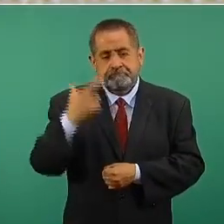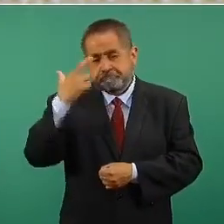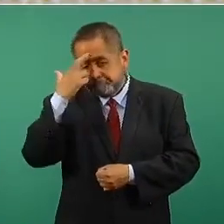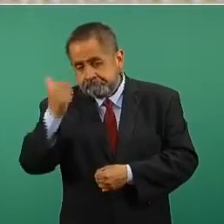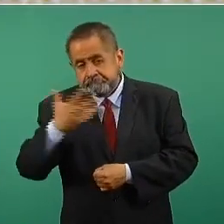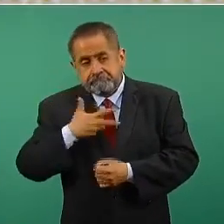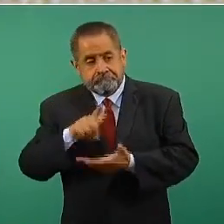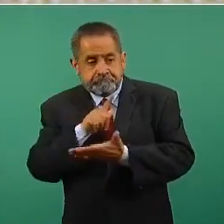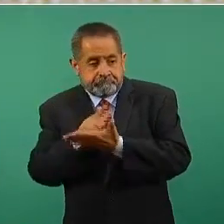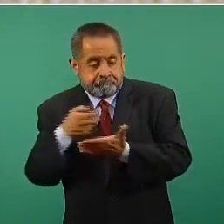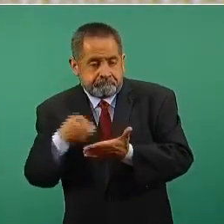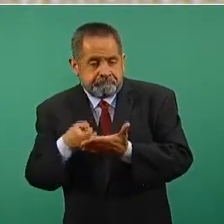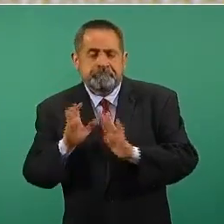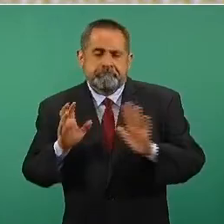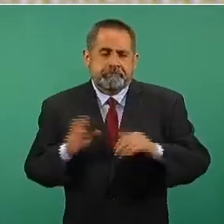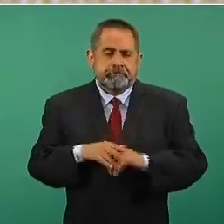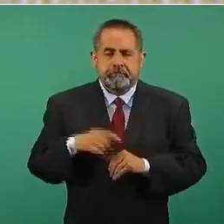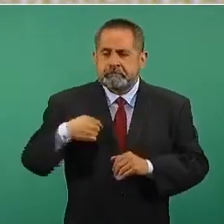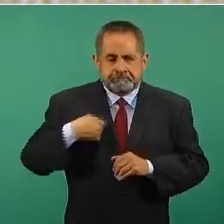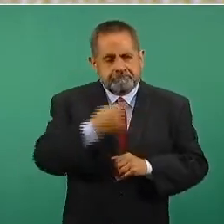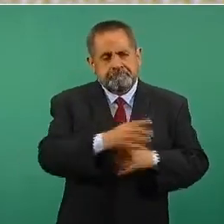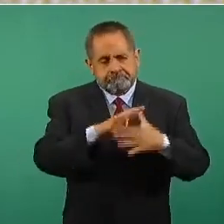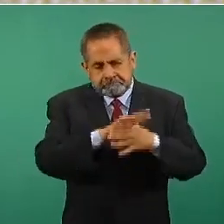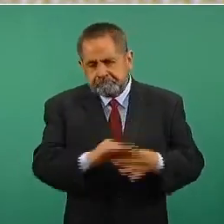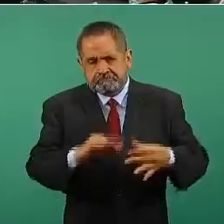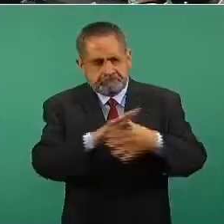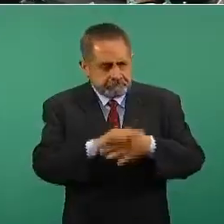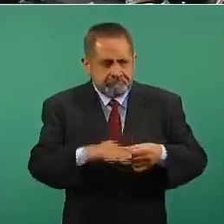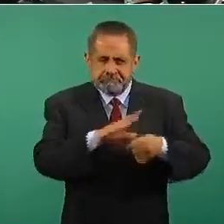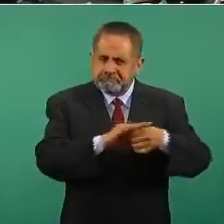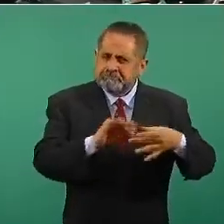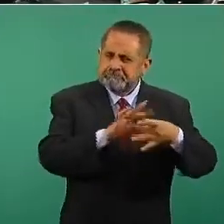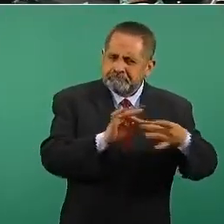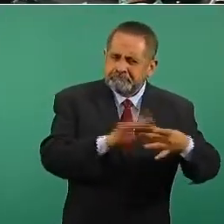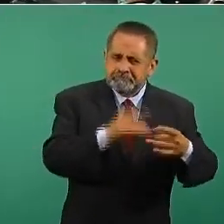derecho. Y convencer y persuadir,